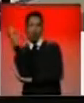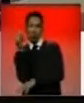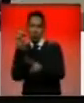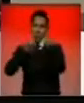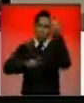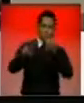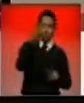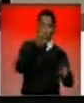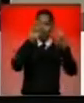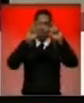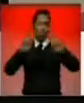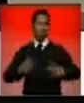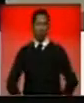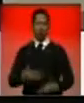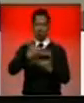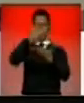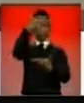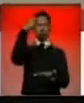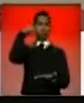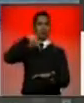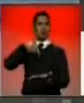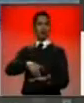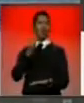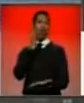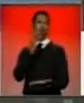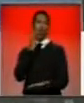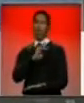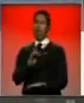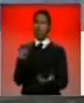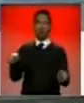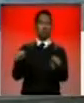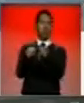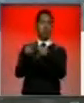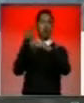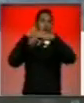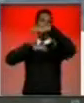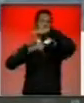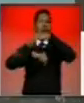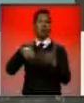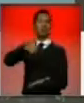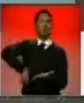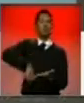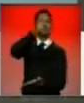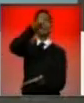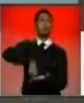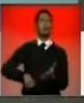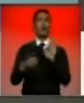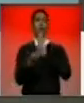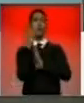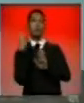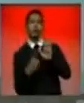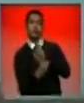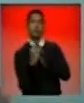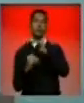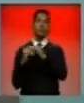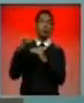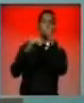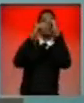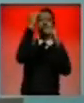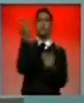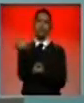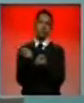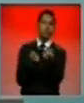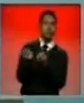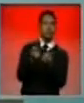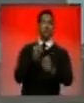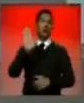mega obra y los procesos precontractuales para la contratación de estudios, diseños y su fiscalización para